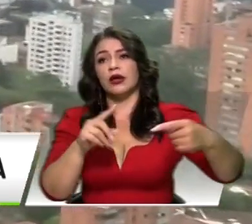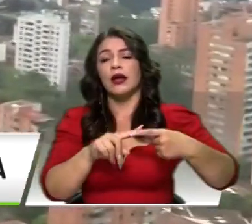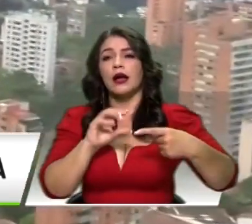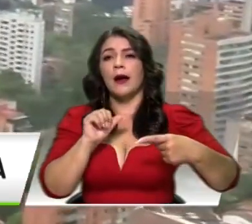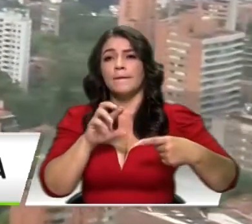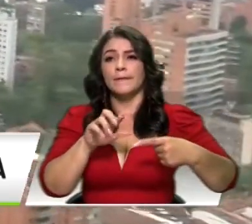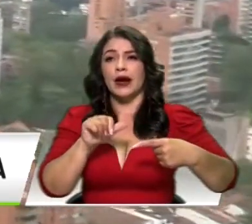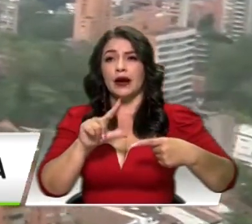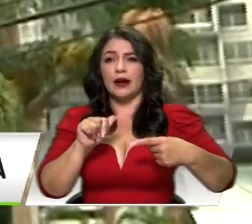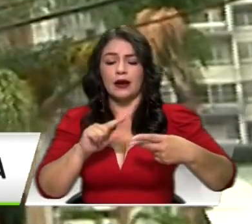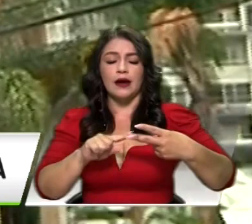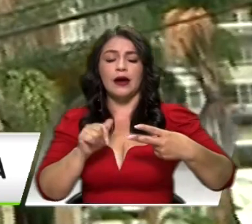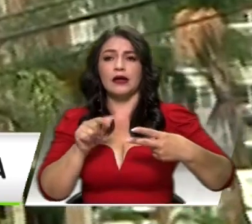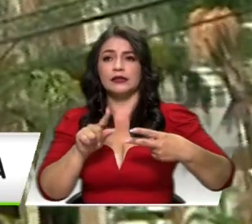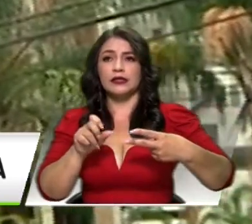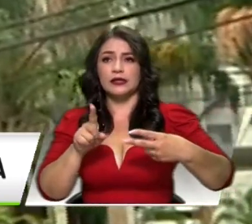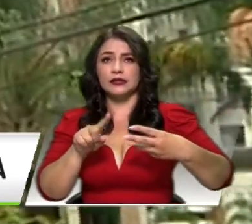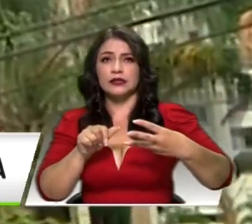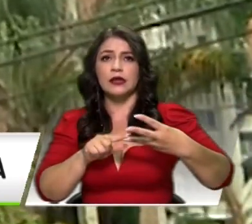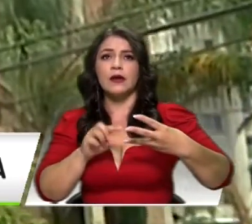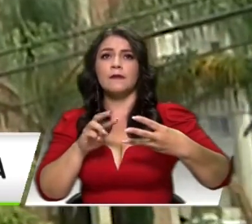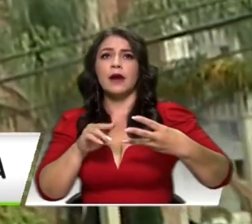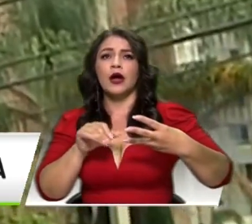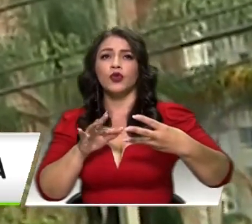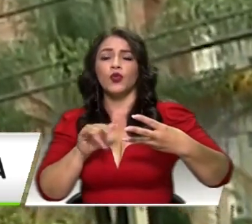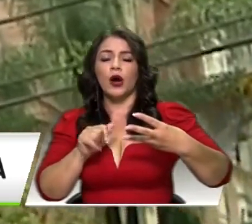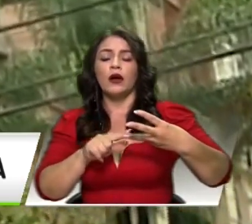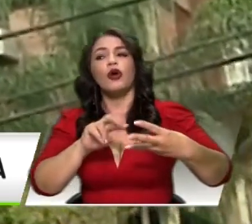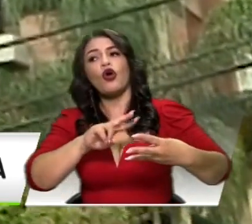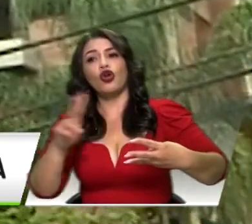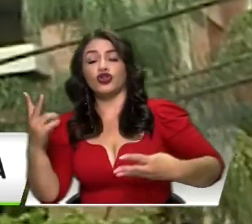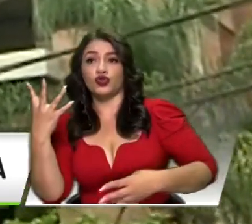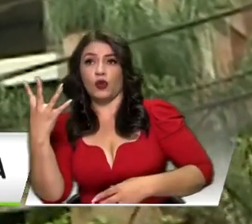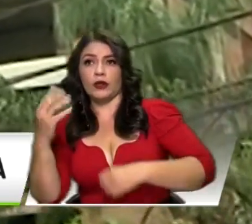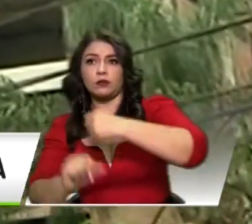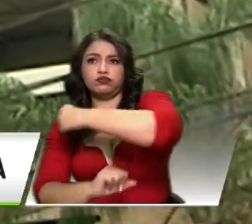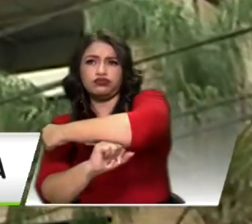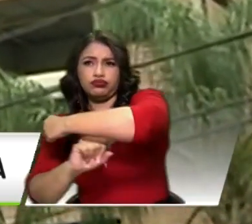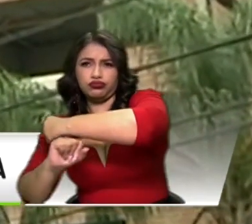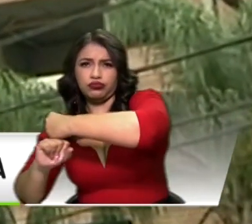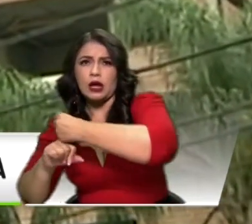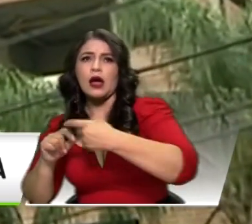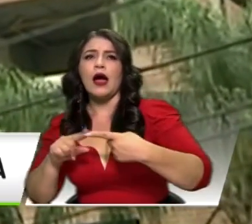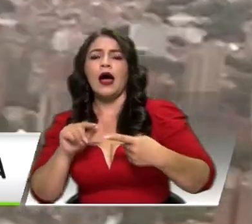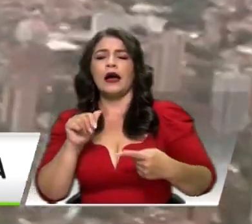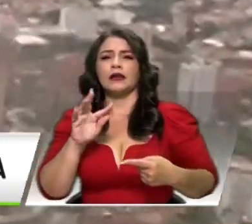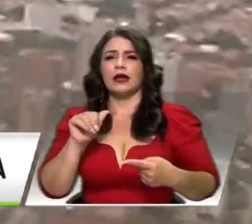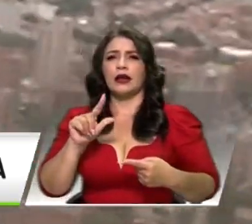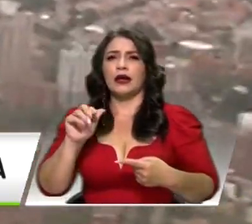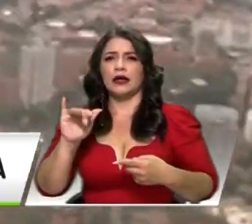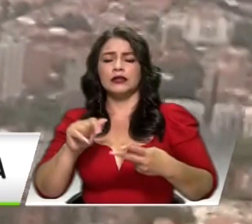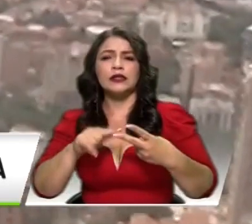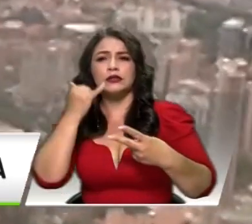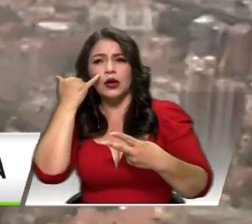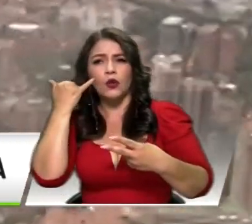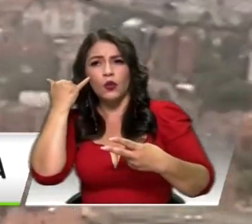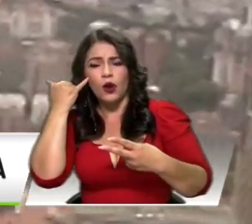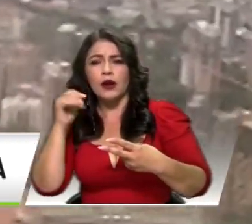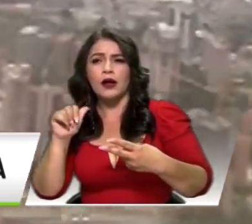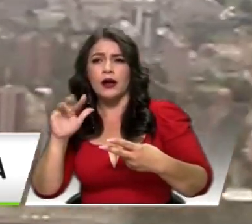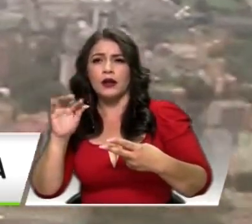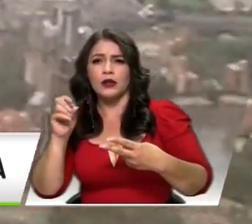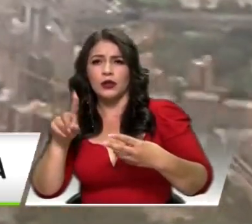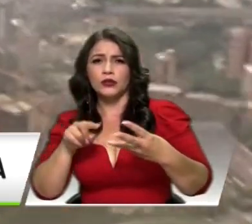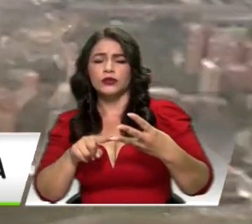Mantua. Hay otros 4 que fueron reforzados para hacerlos habitables y son Atalaya de la Mota, Altos de San Juan, Colores de Calasanía. Se había